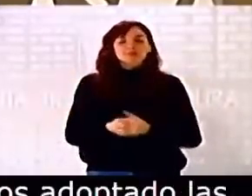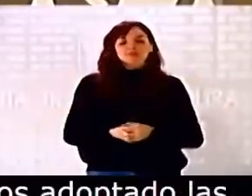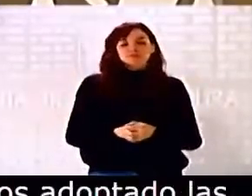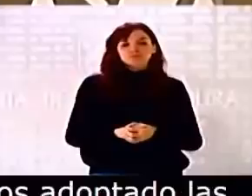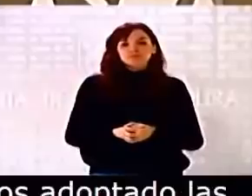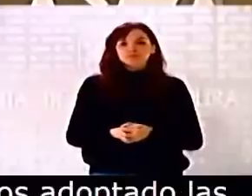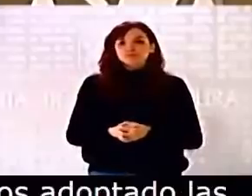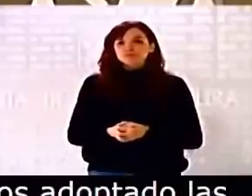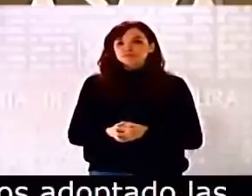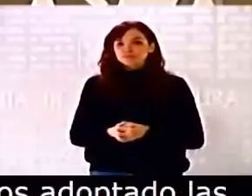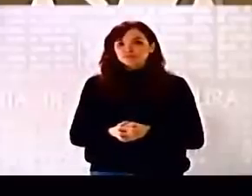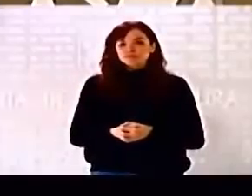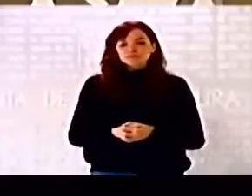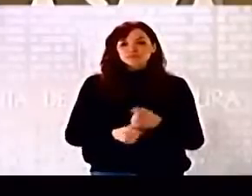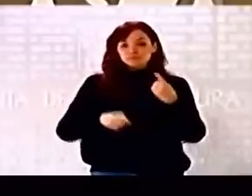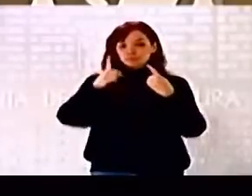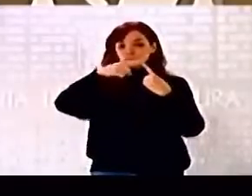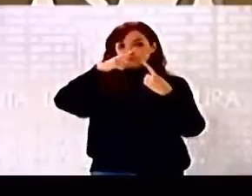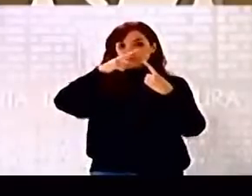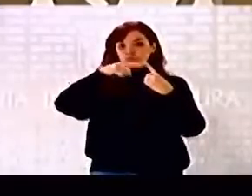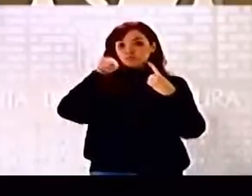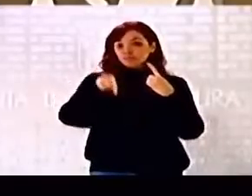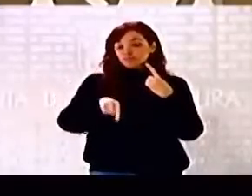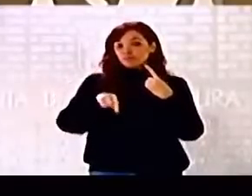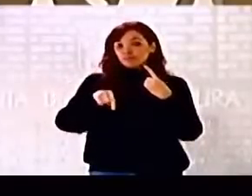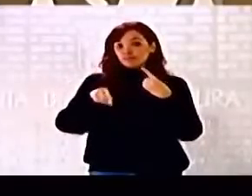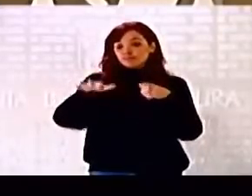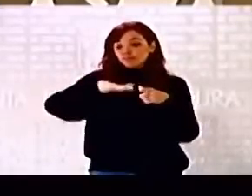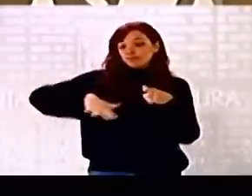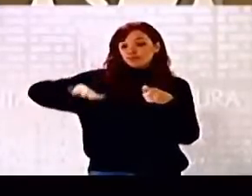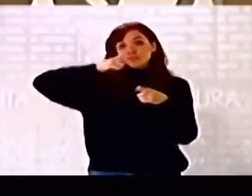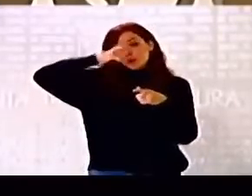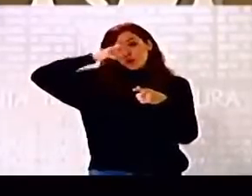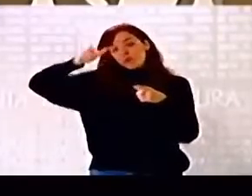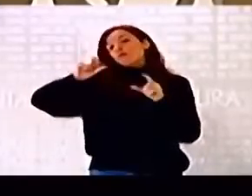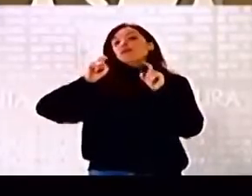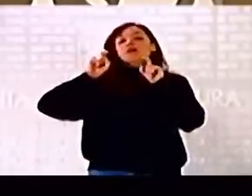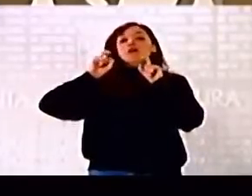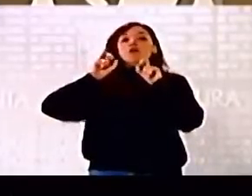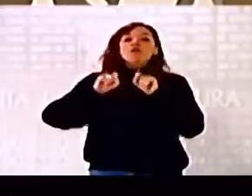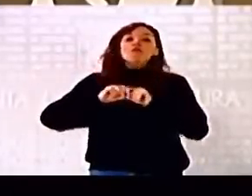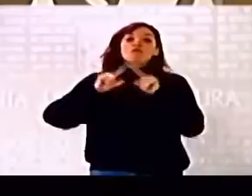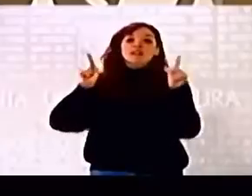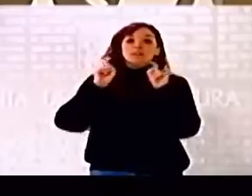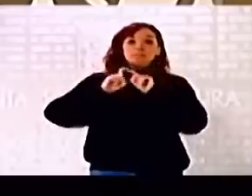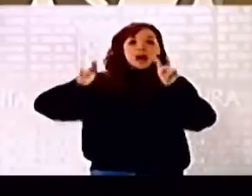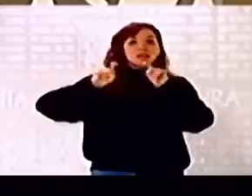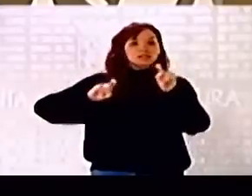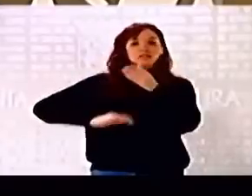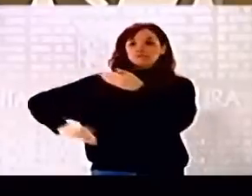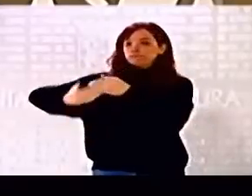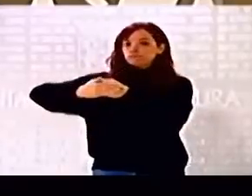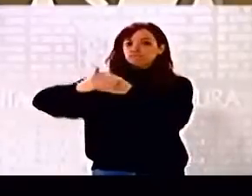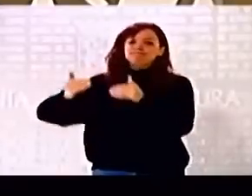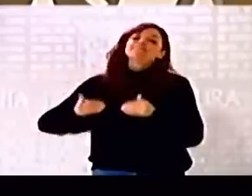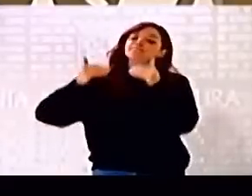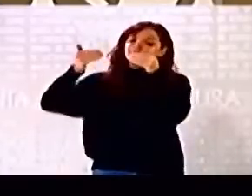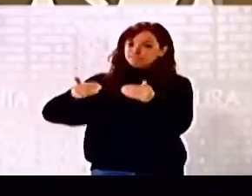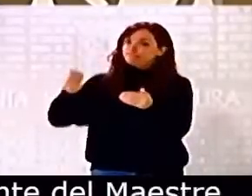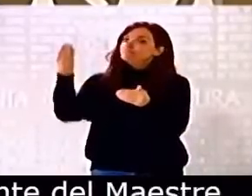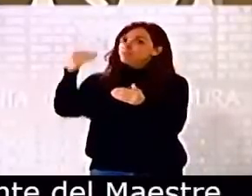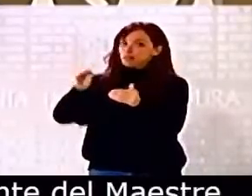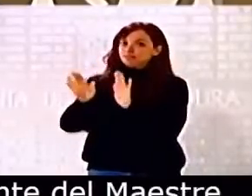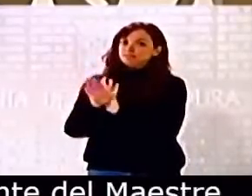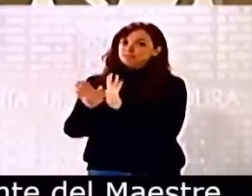Se prorroga el cierre perimetral de la localidad de Fuente del Maestre porque permanece con una